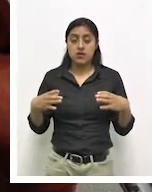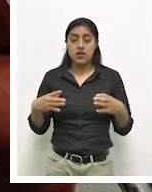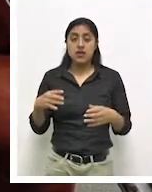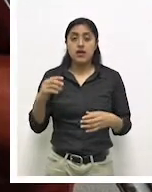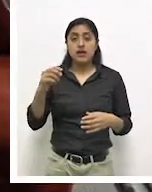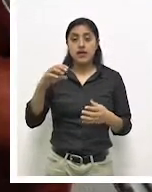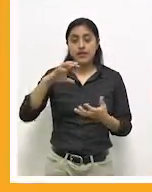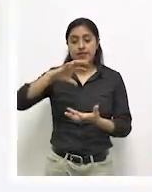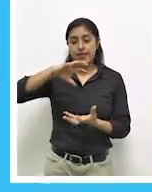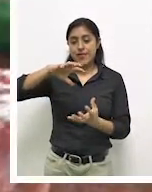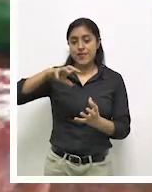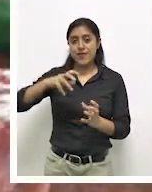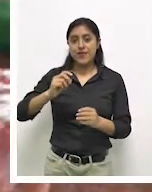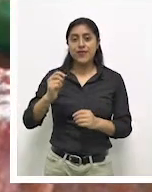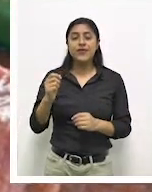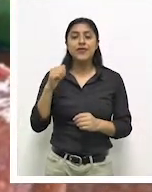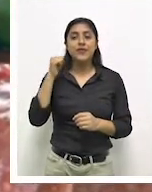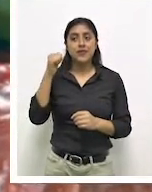experiencia la que adquirió.